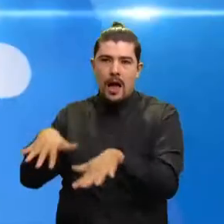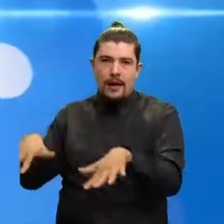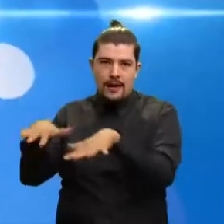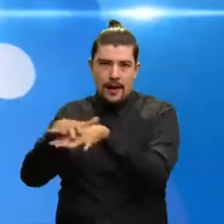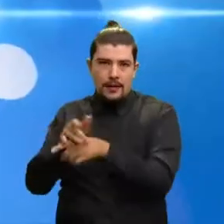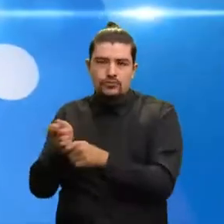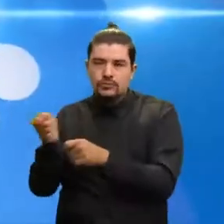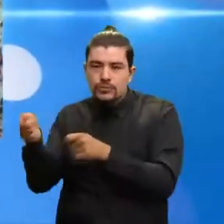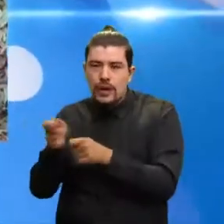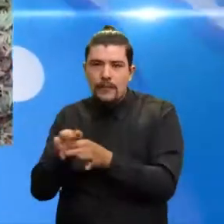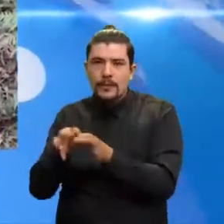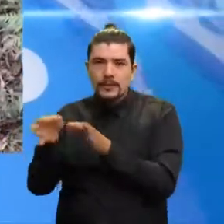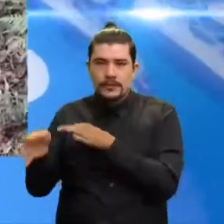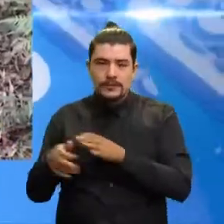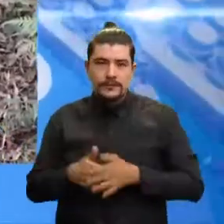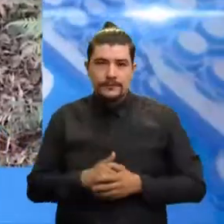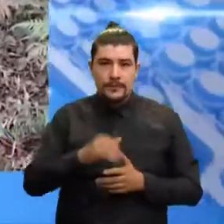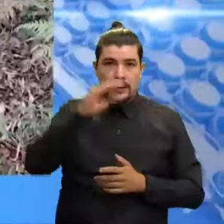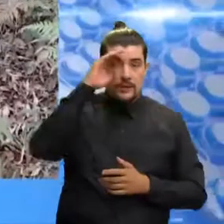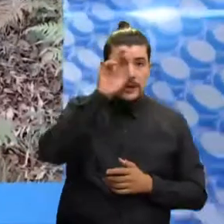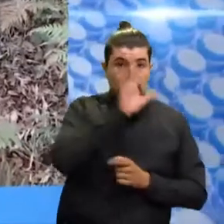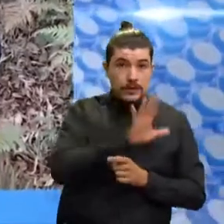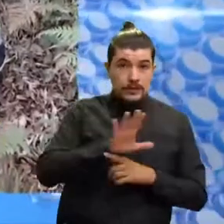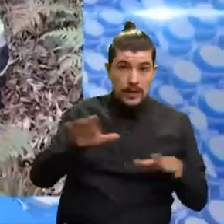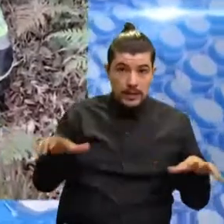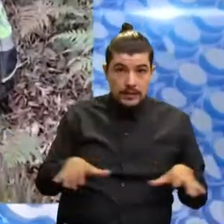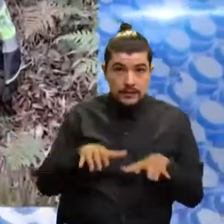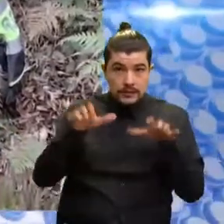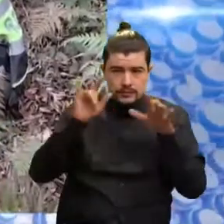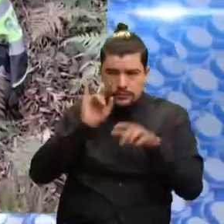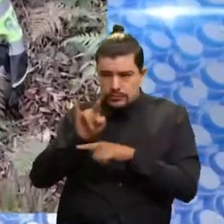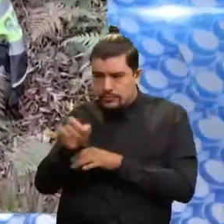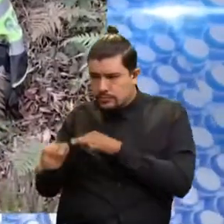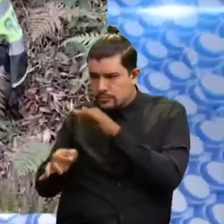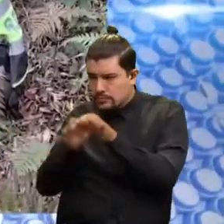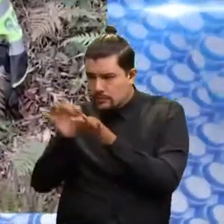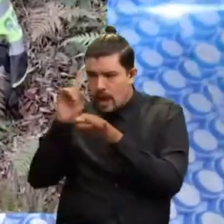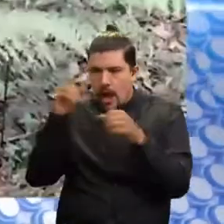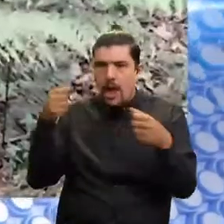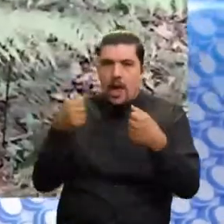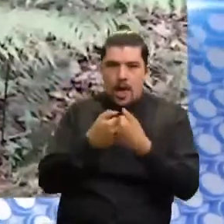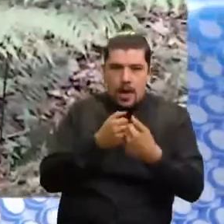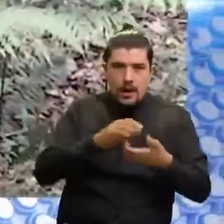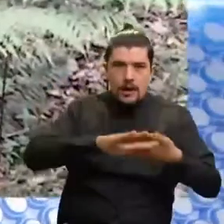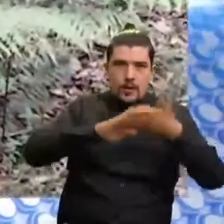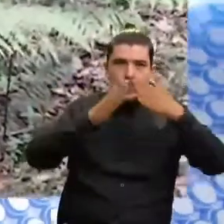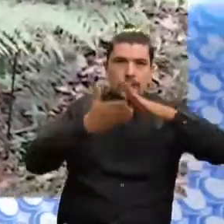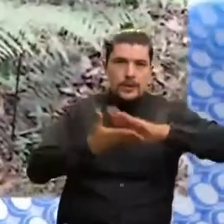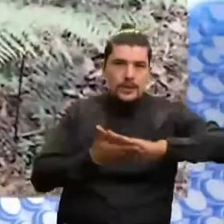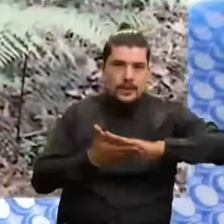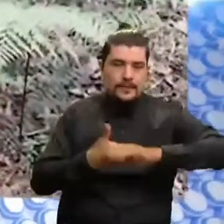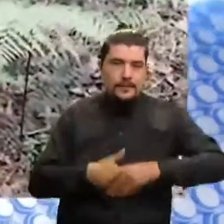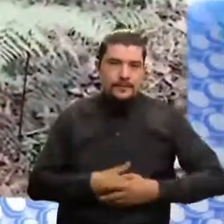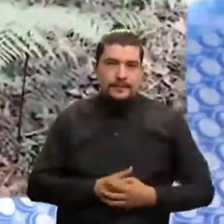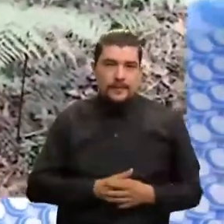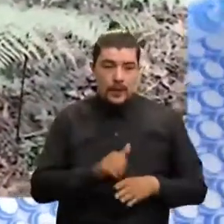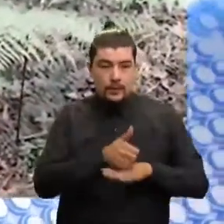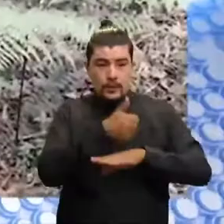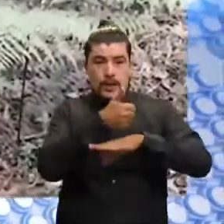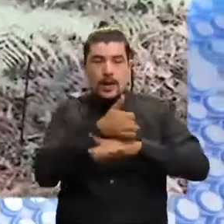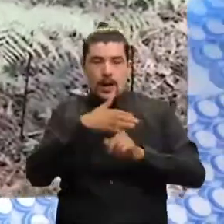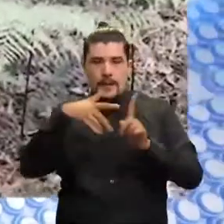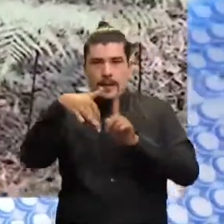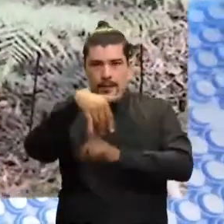municipio el acto de protección a la fauna regional fue realizado conjuntamente por la policía nacional las autoridades ambientales